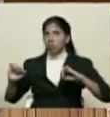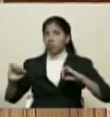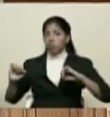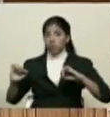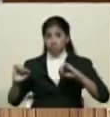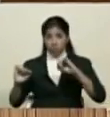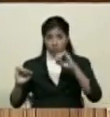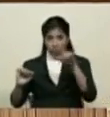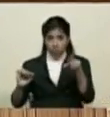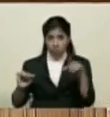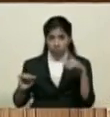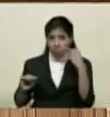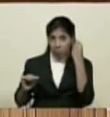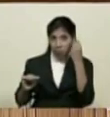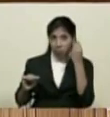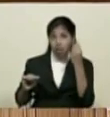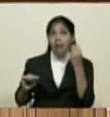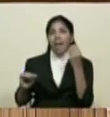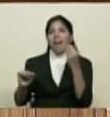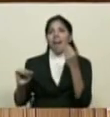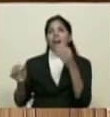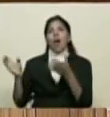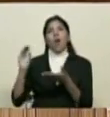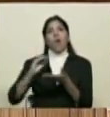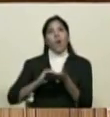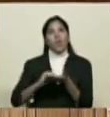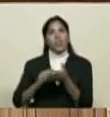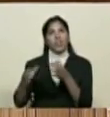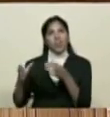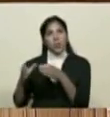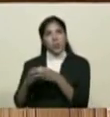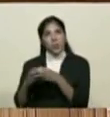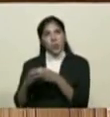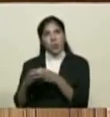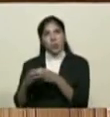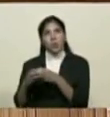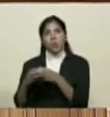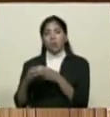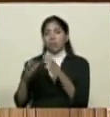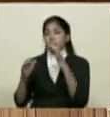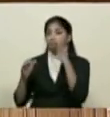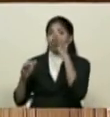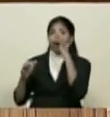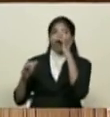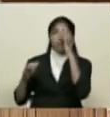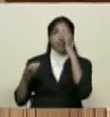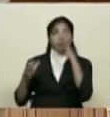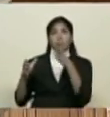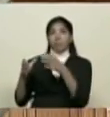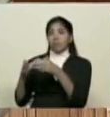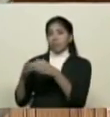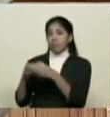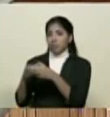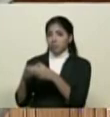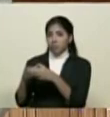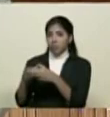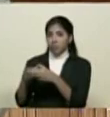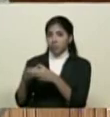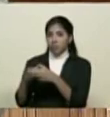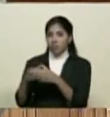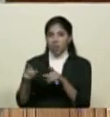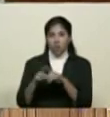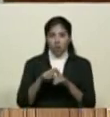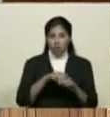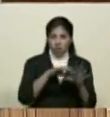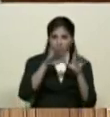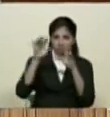Adivinen. El bufete, el famoso bufete, extorsionando con transferencias.